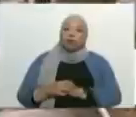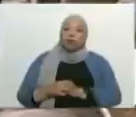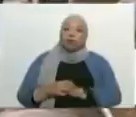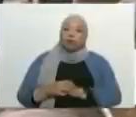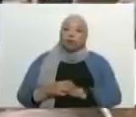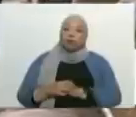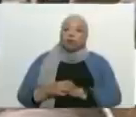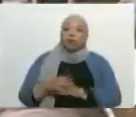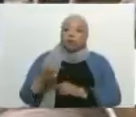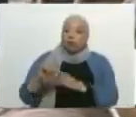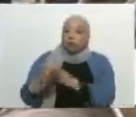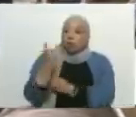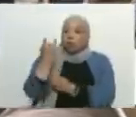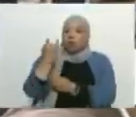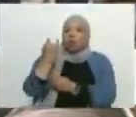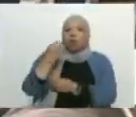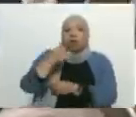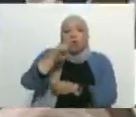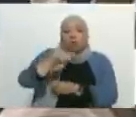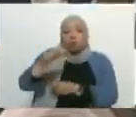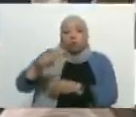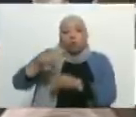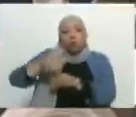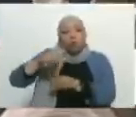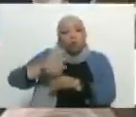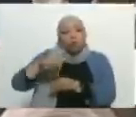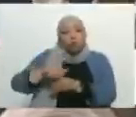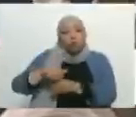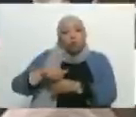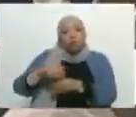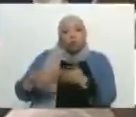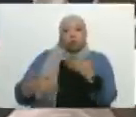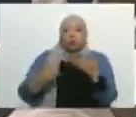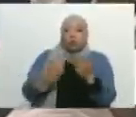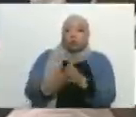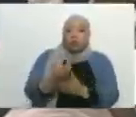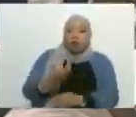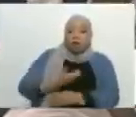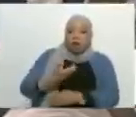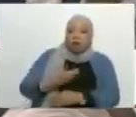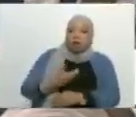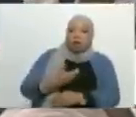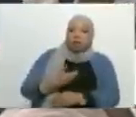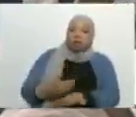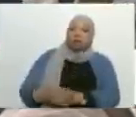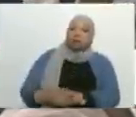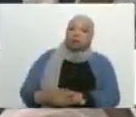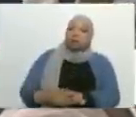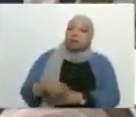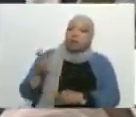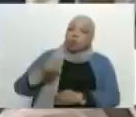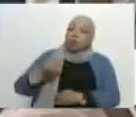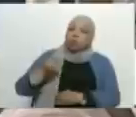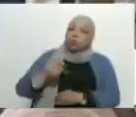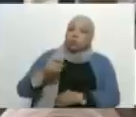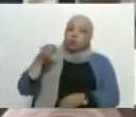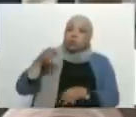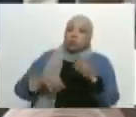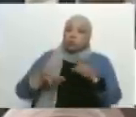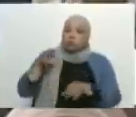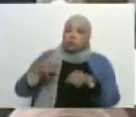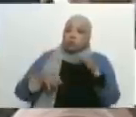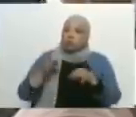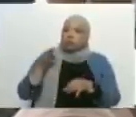Él traicionó el voto popular que lo llevó a esa condición de alcalde. Y es necesario que la